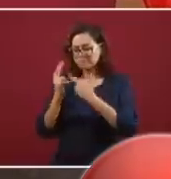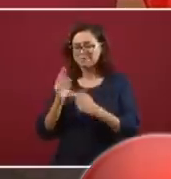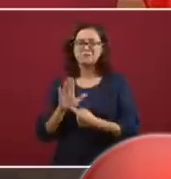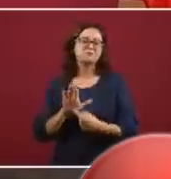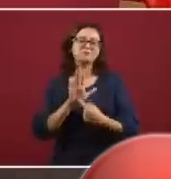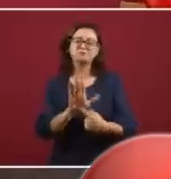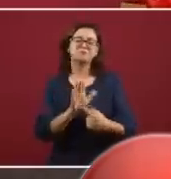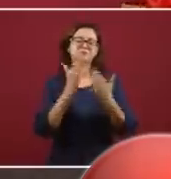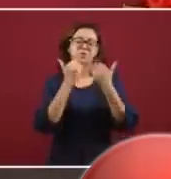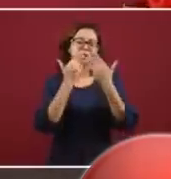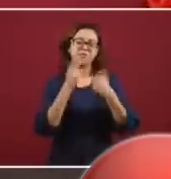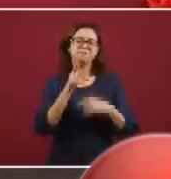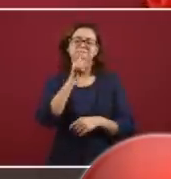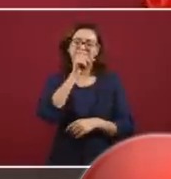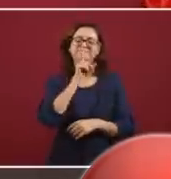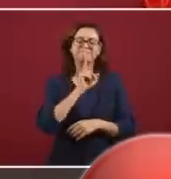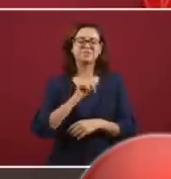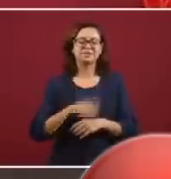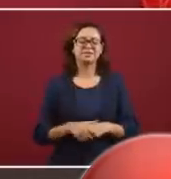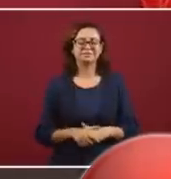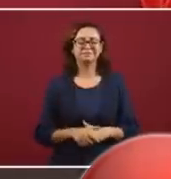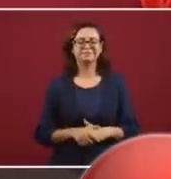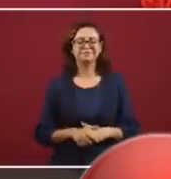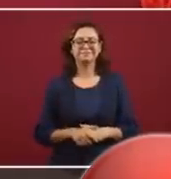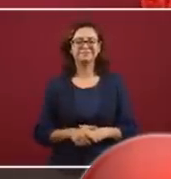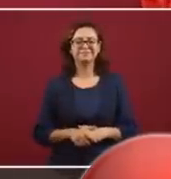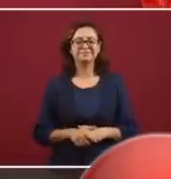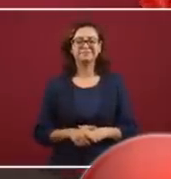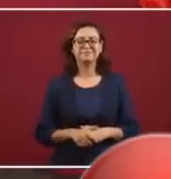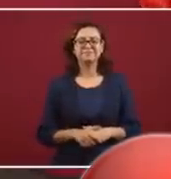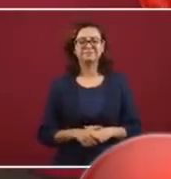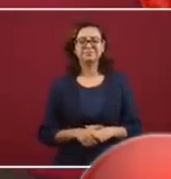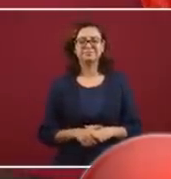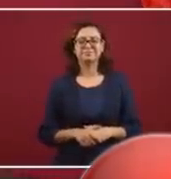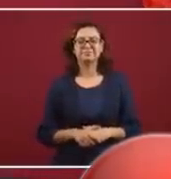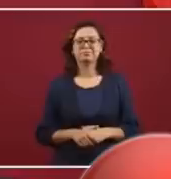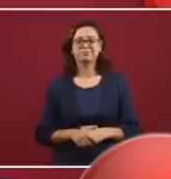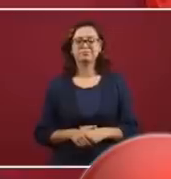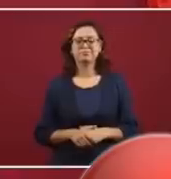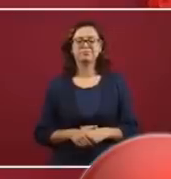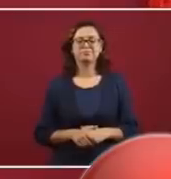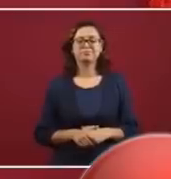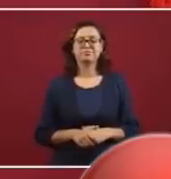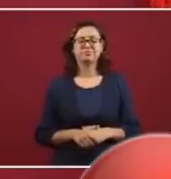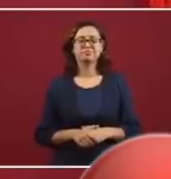cierto. Es un tecnicismo